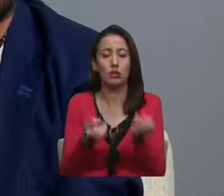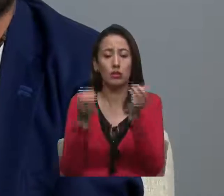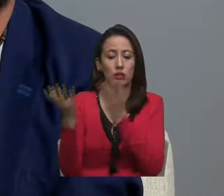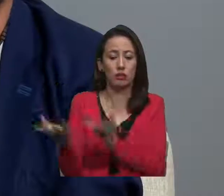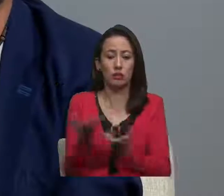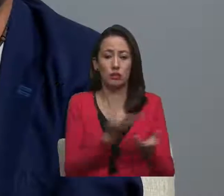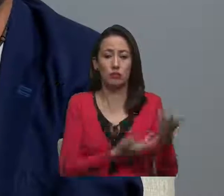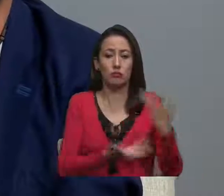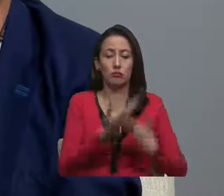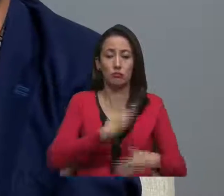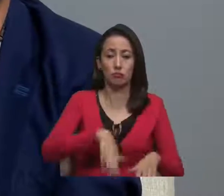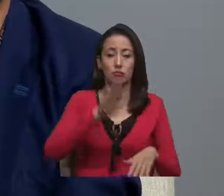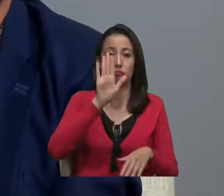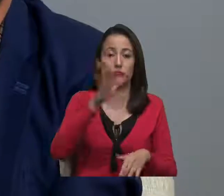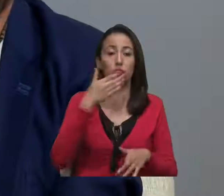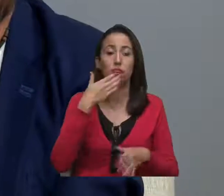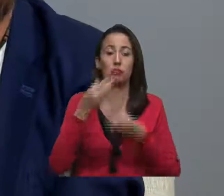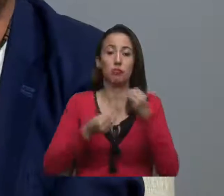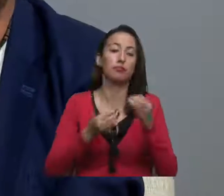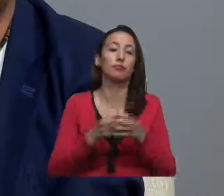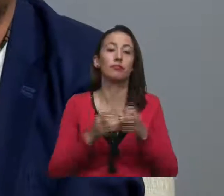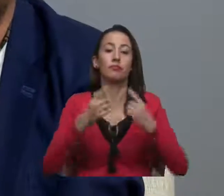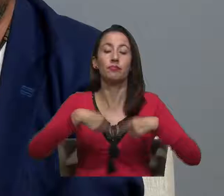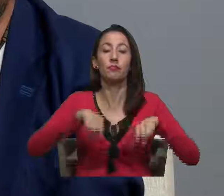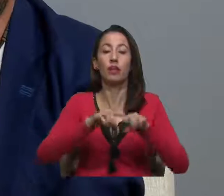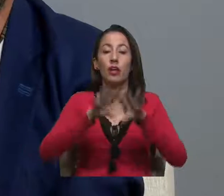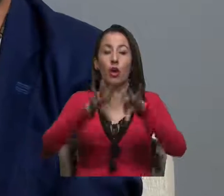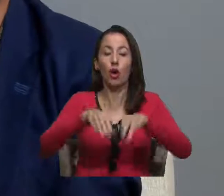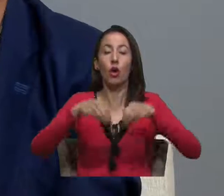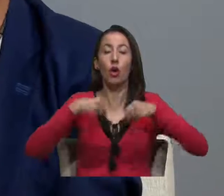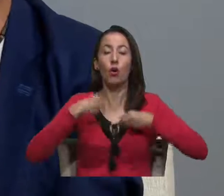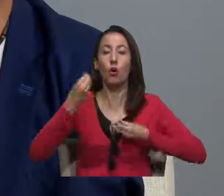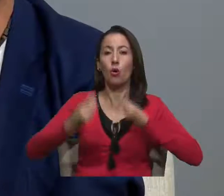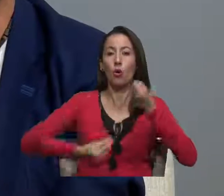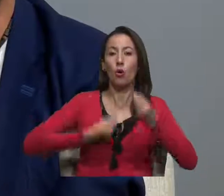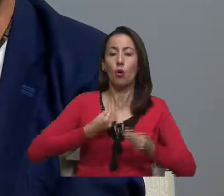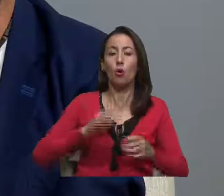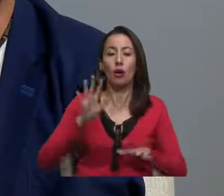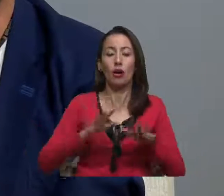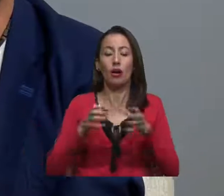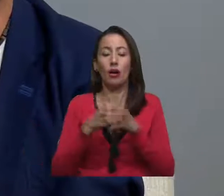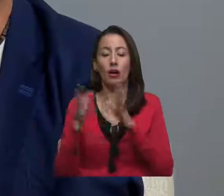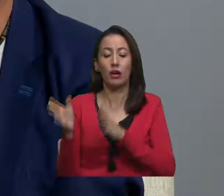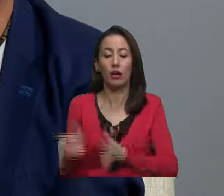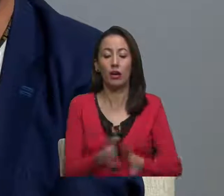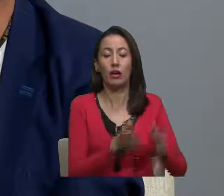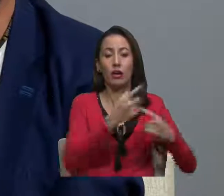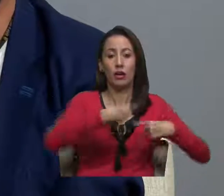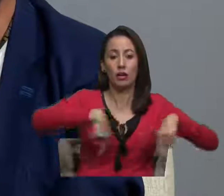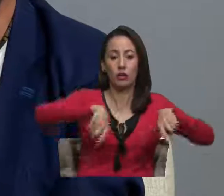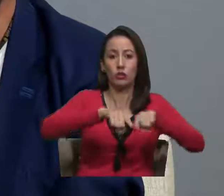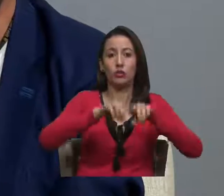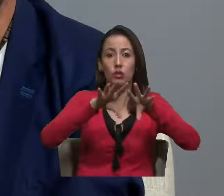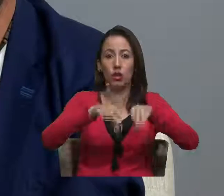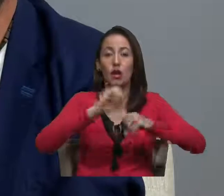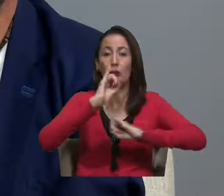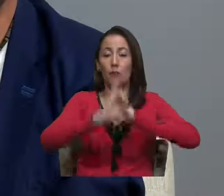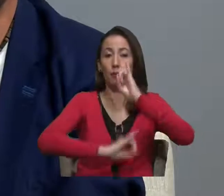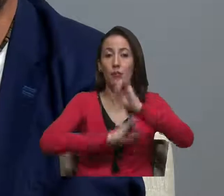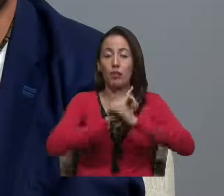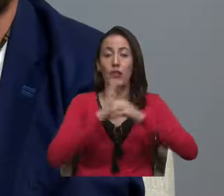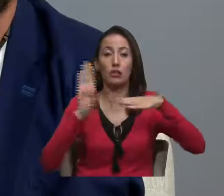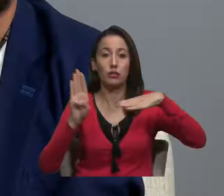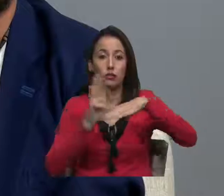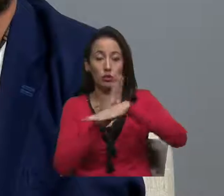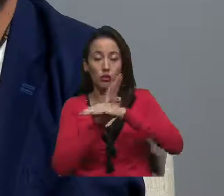puedan ingresar dólares permanentemente pero a cambio de lo siguiente vamos a hacer banca internacional vamos a permitir la en el ingreso de banca internacional